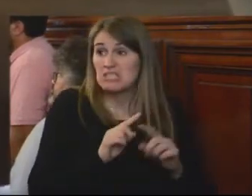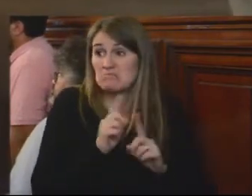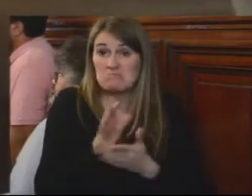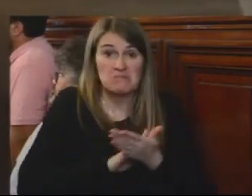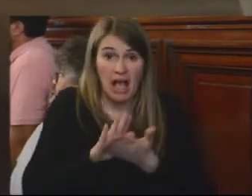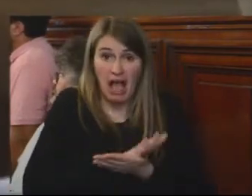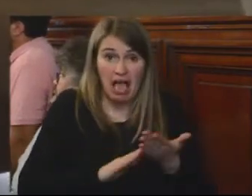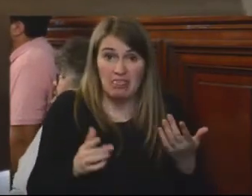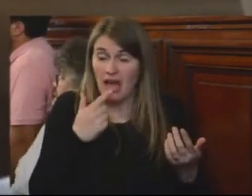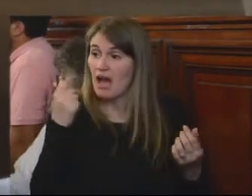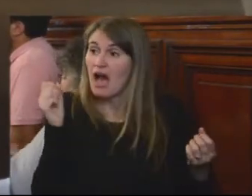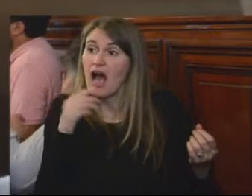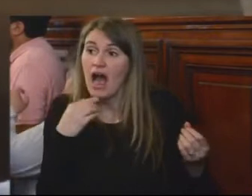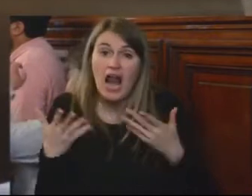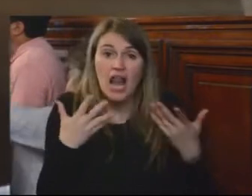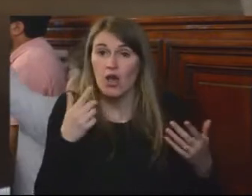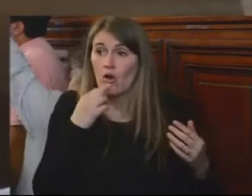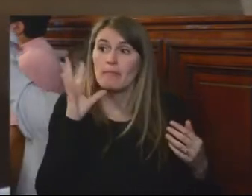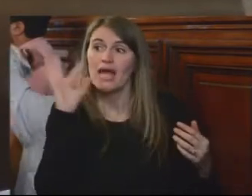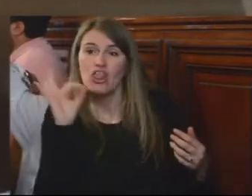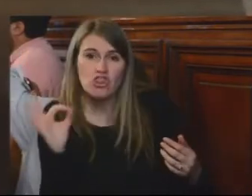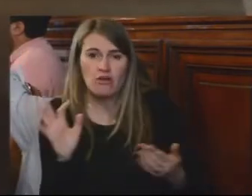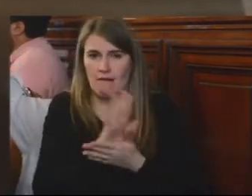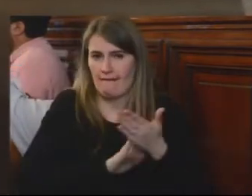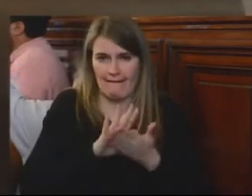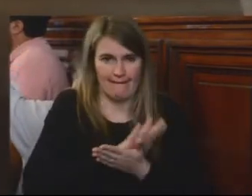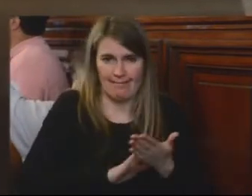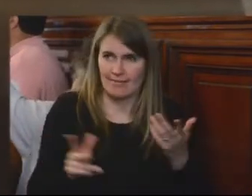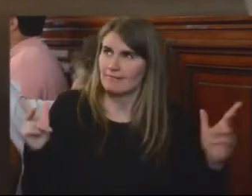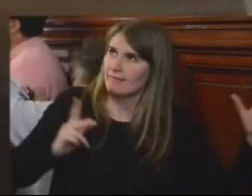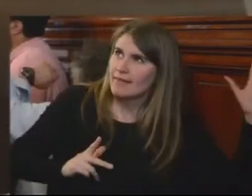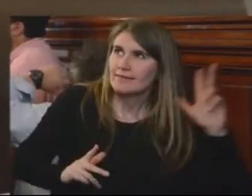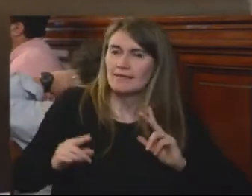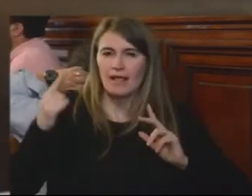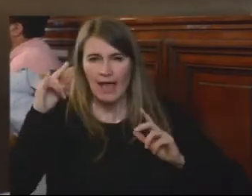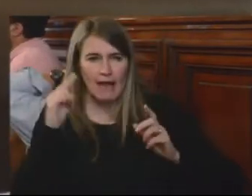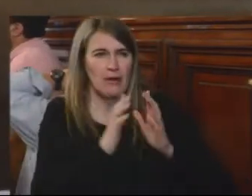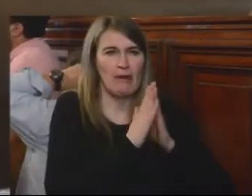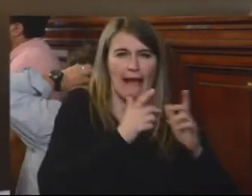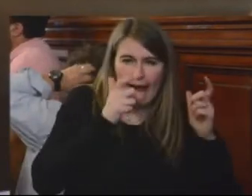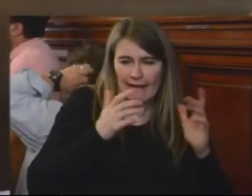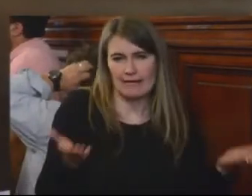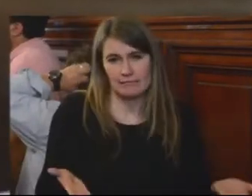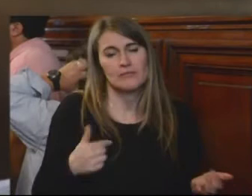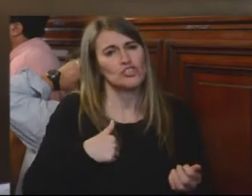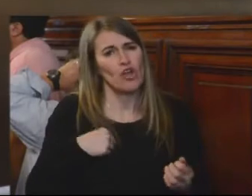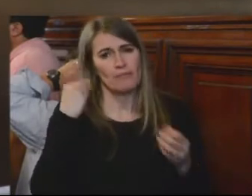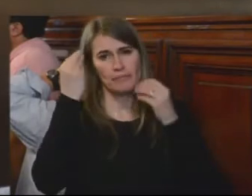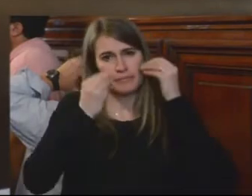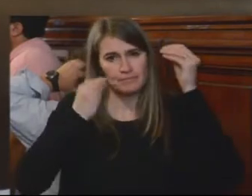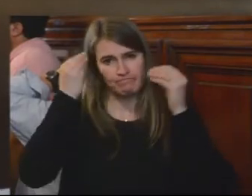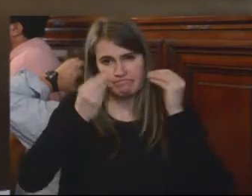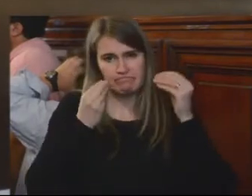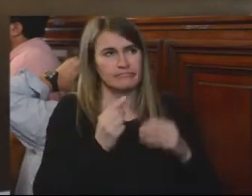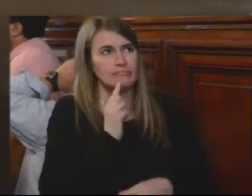sufrieron el rechazo de las más altas autoridades del país por eso porque vemos con preocupación como desde las más